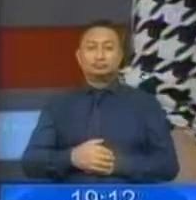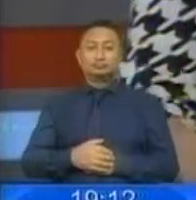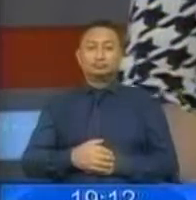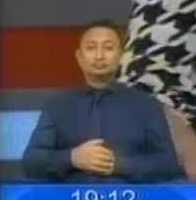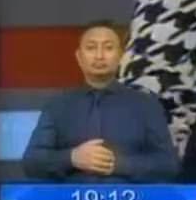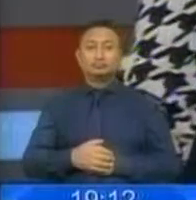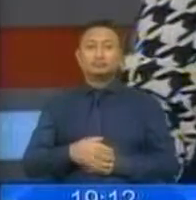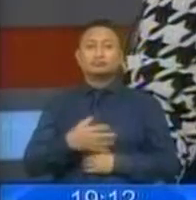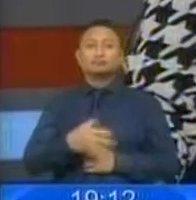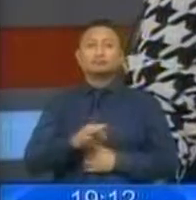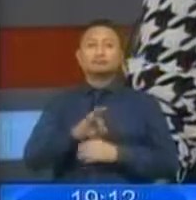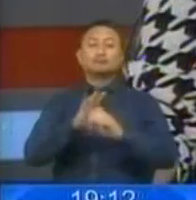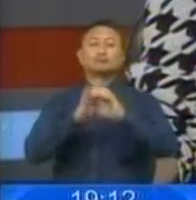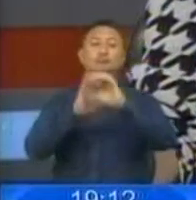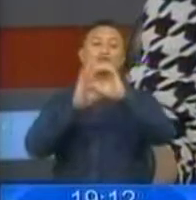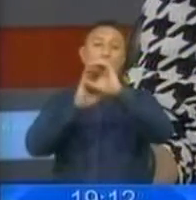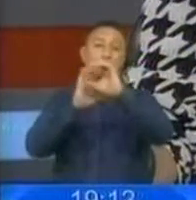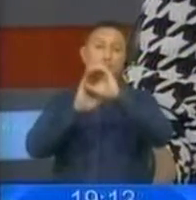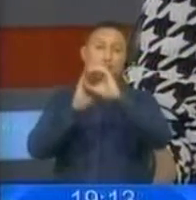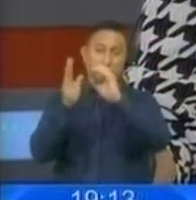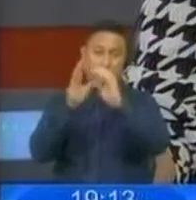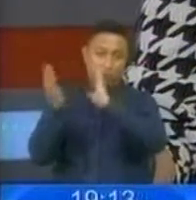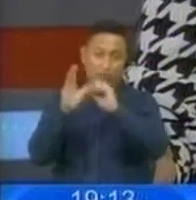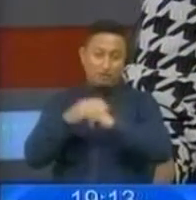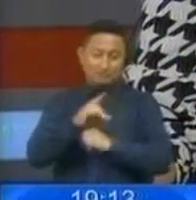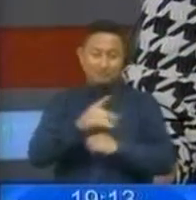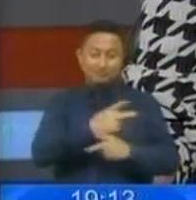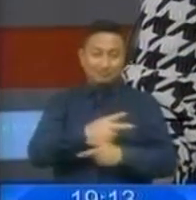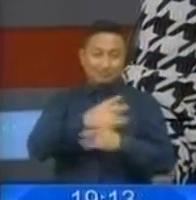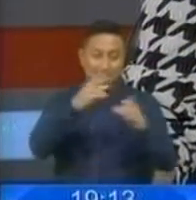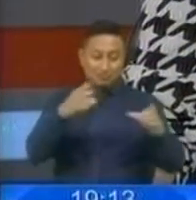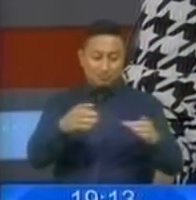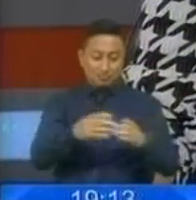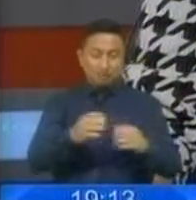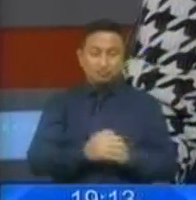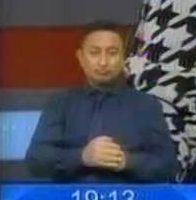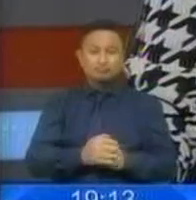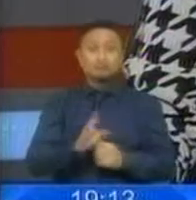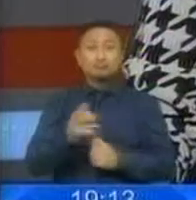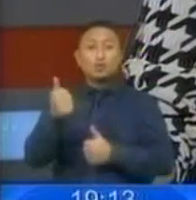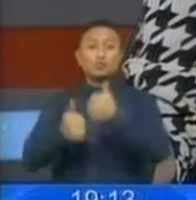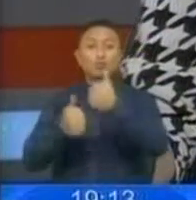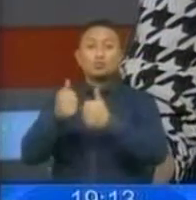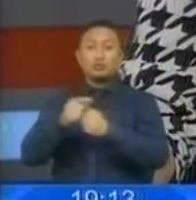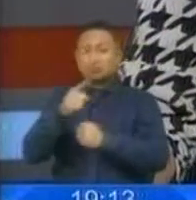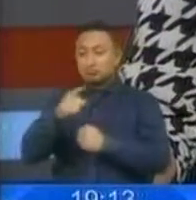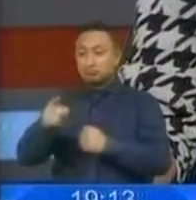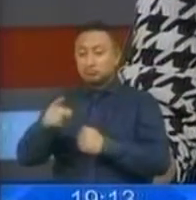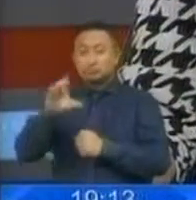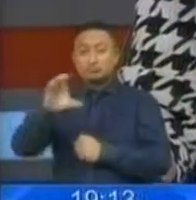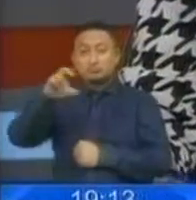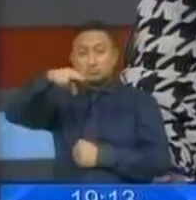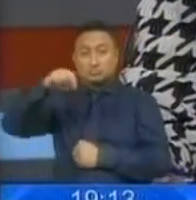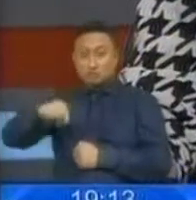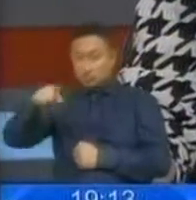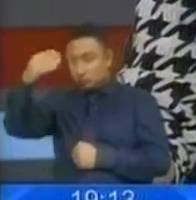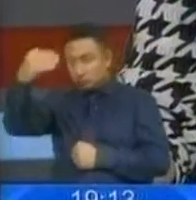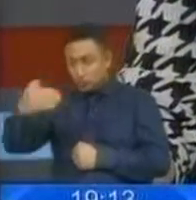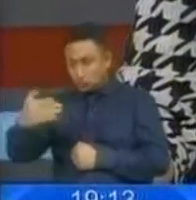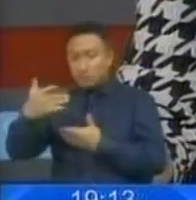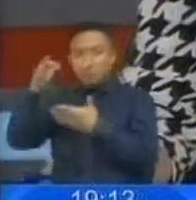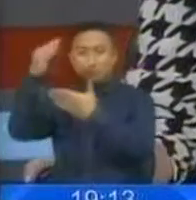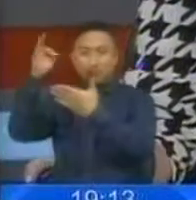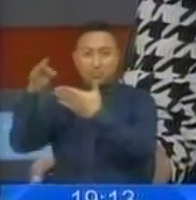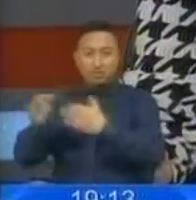El Consejo de Participación Ciudadana y Control Social Transitorio aprobó la lista de los candidatos para conformar el Consejo Nacional Electoral